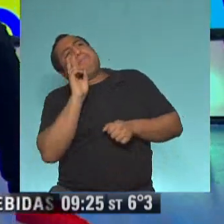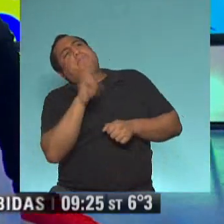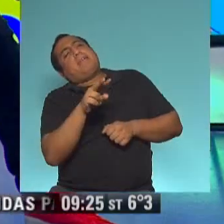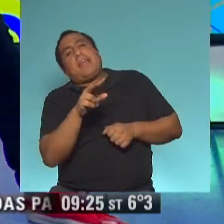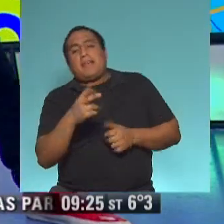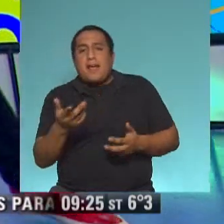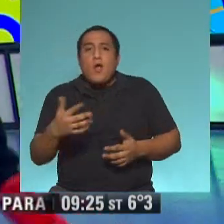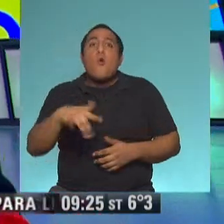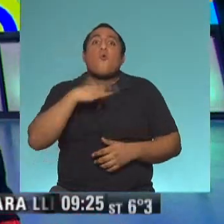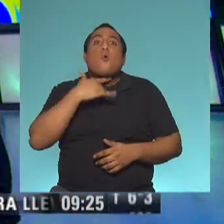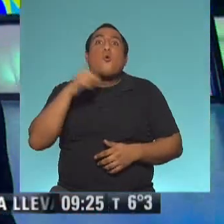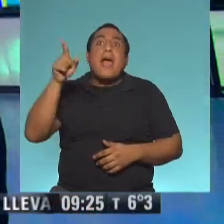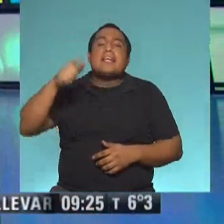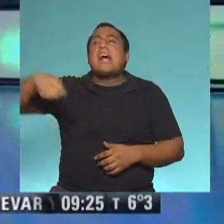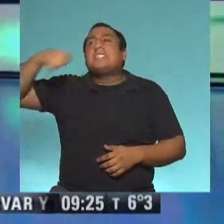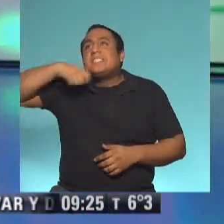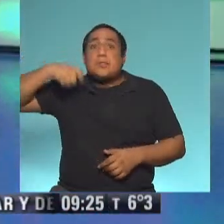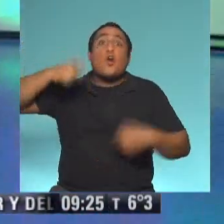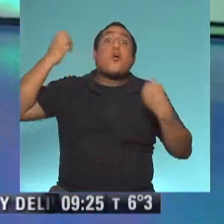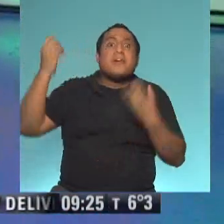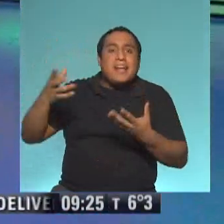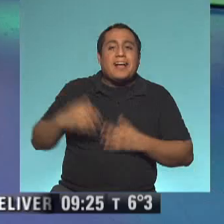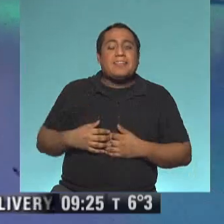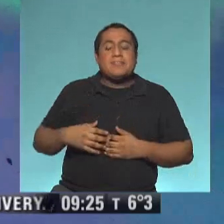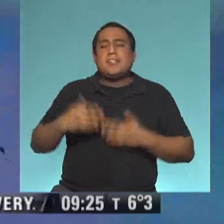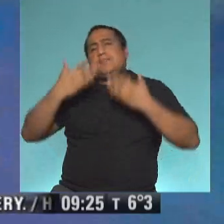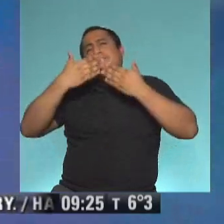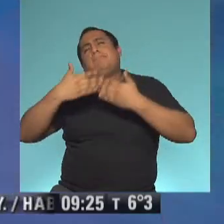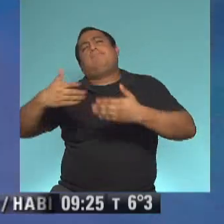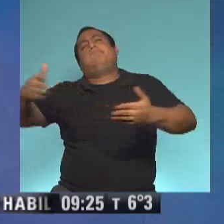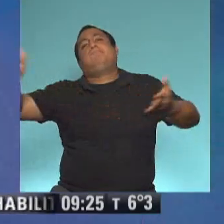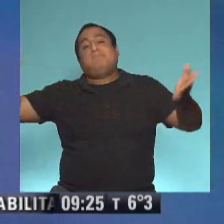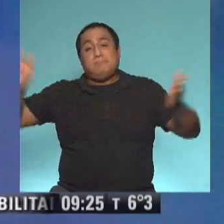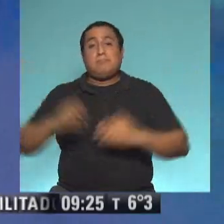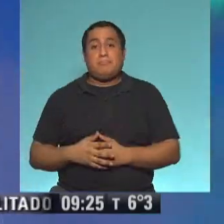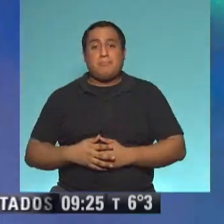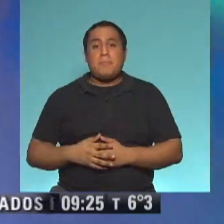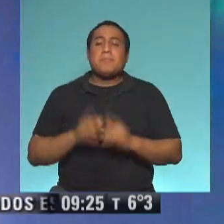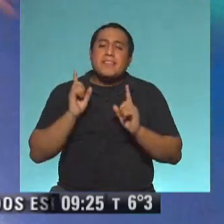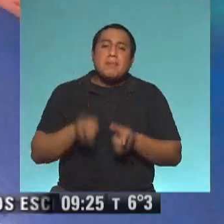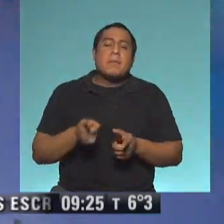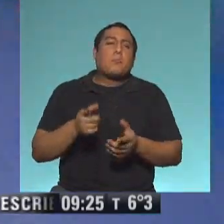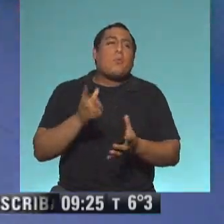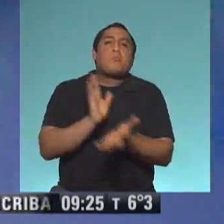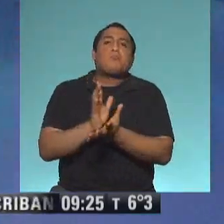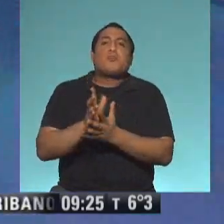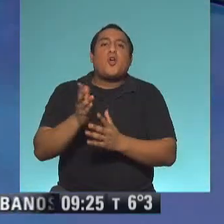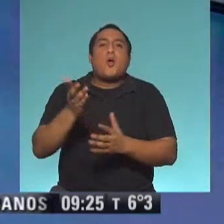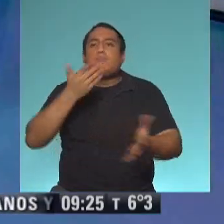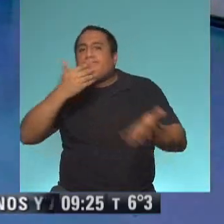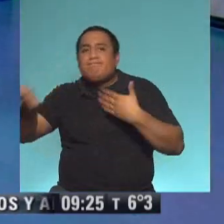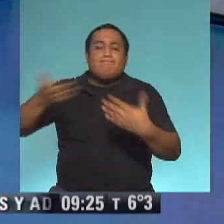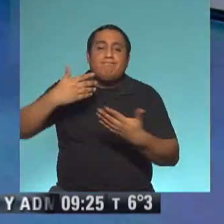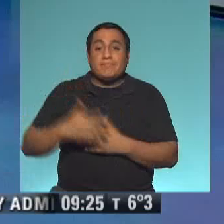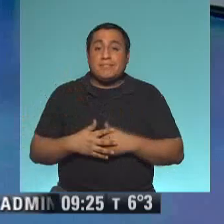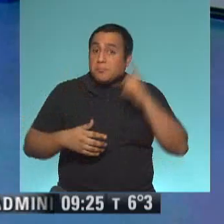dientes en Jujuy. ¿Cómo andan? Abrimos la ventana de la sala federal más grande de la República Argentina también para estar comunicados. Claro.